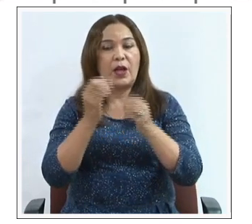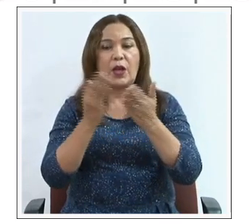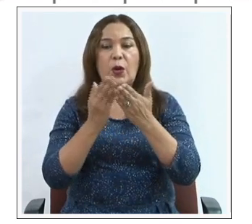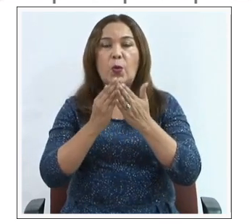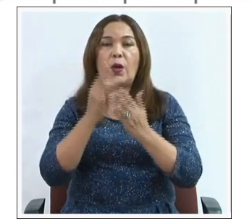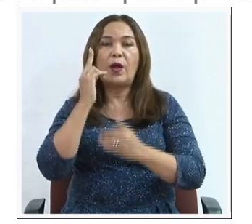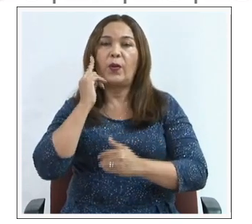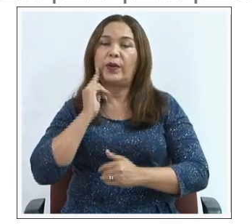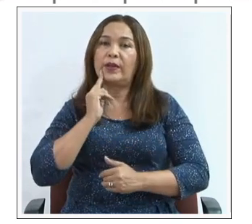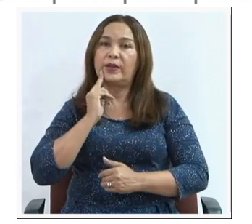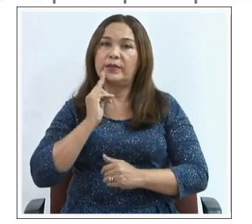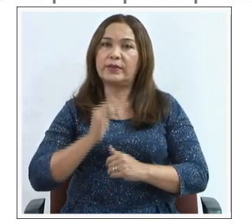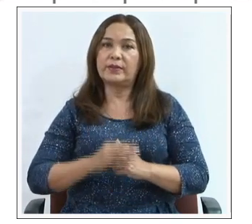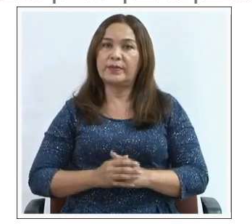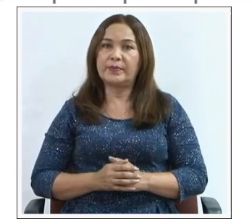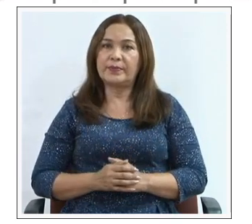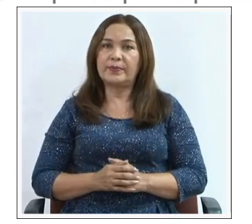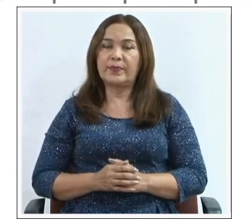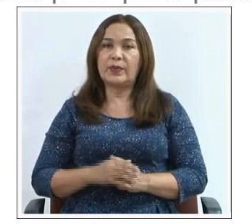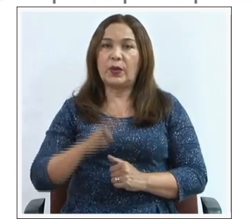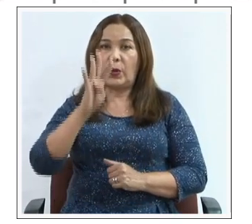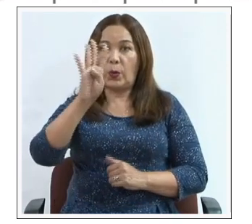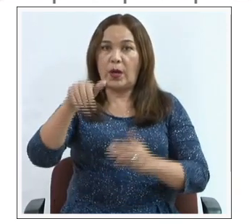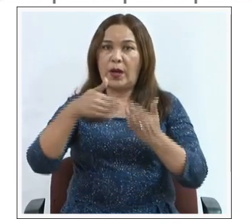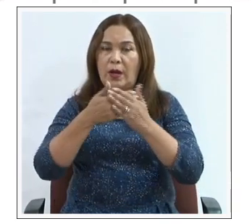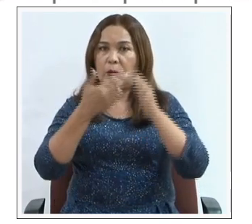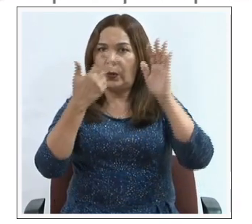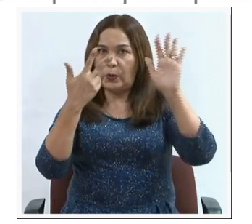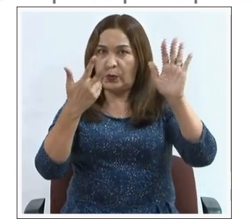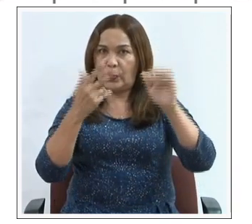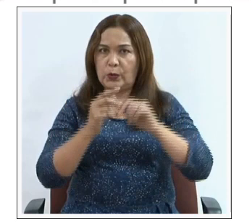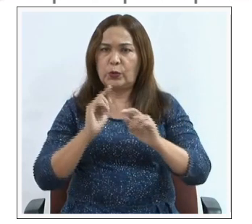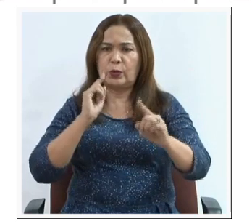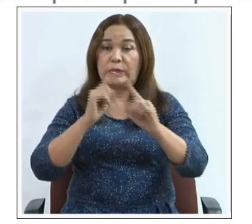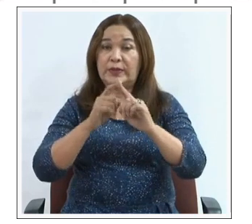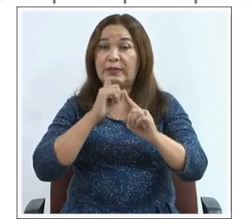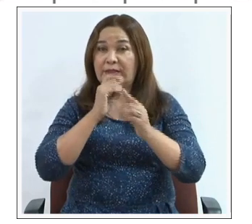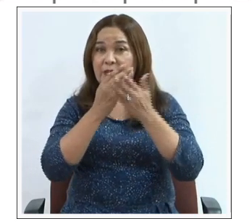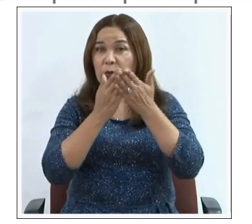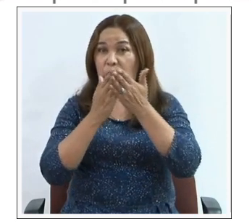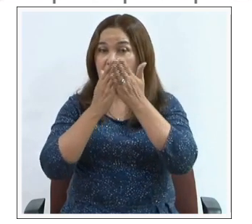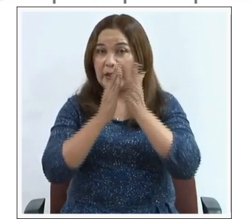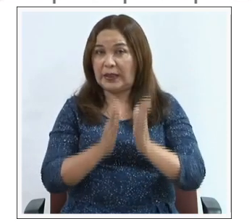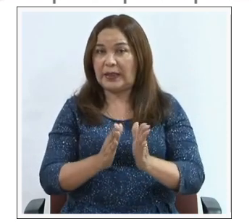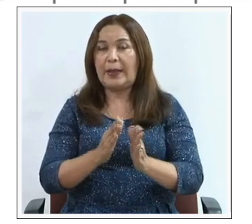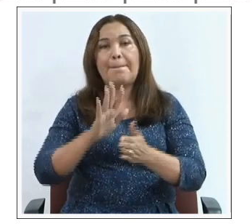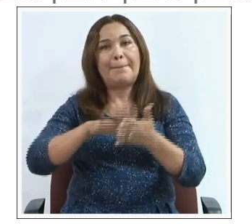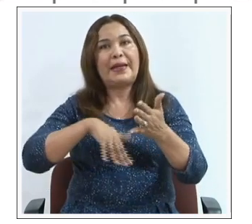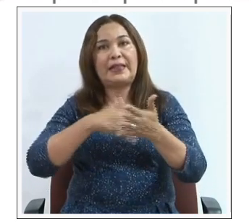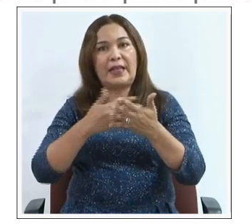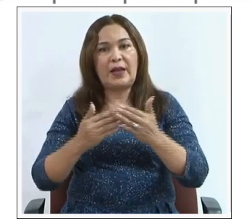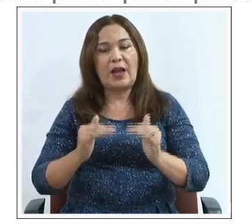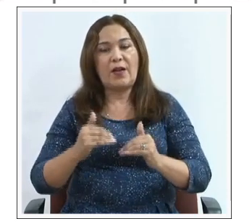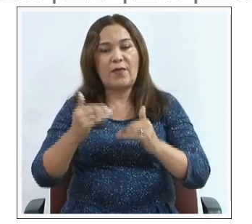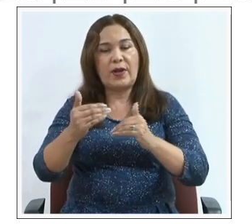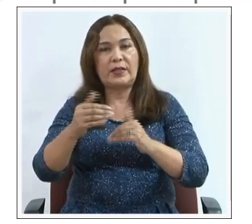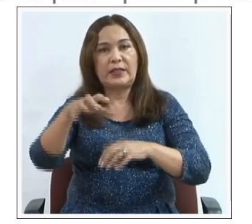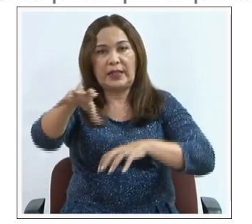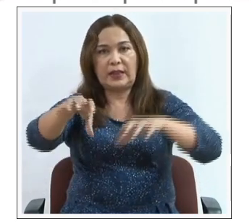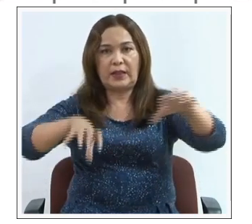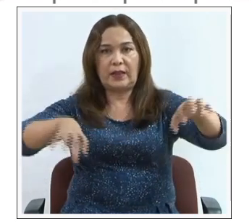escuelas bolivarianas del día 4 al 8 reto estudiantil de matemática fase